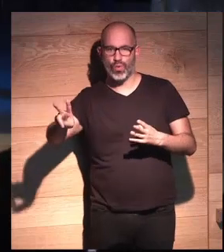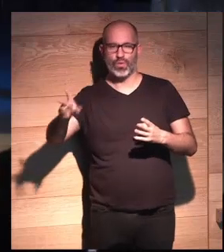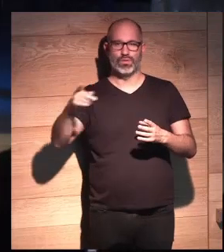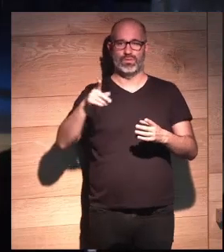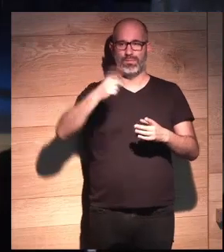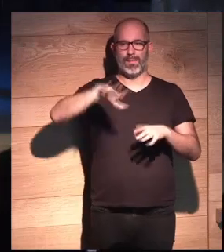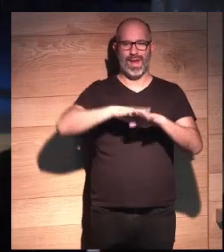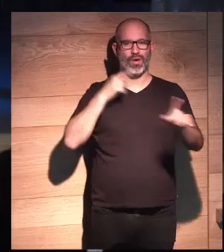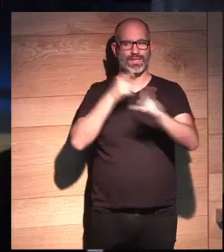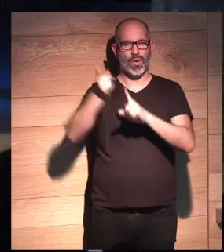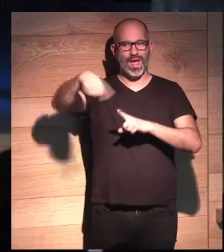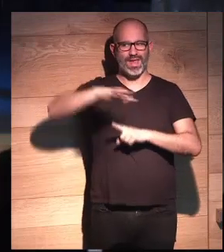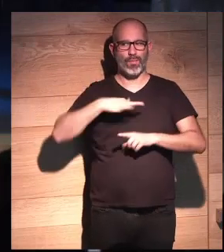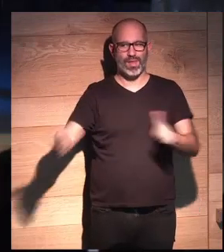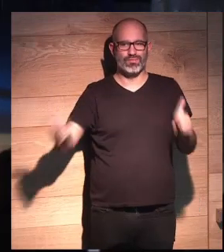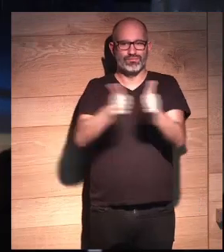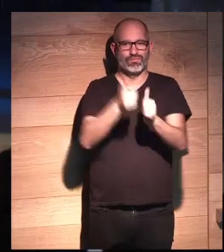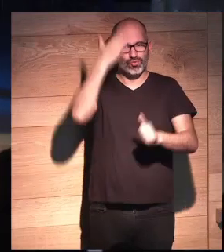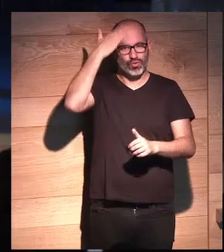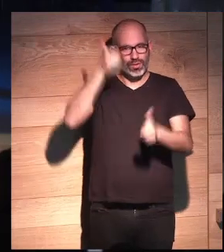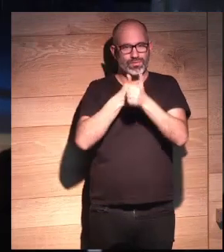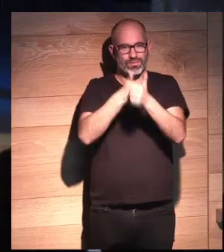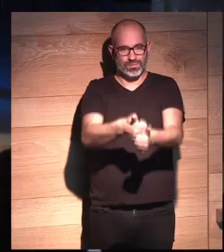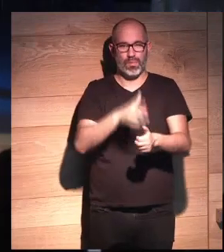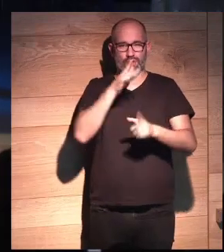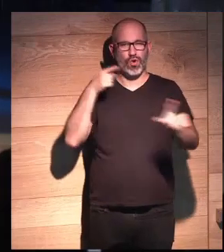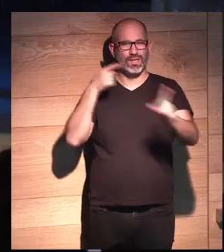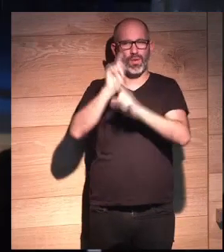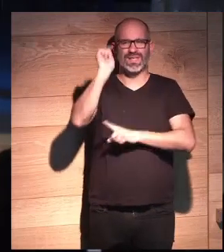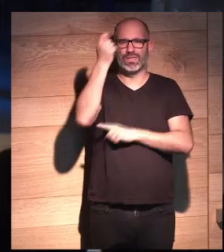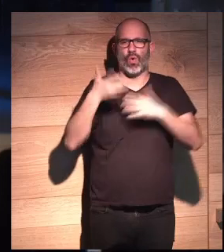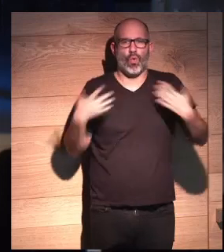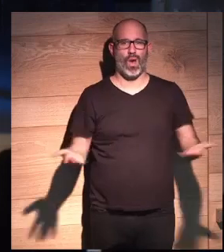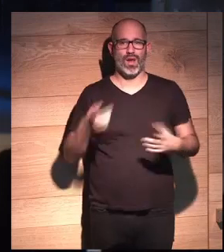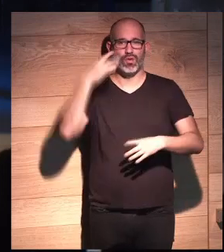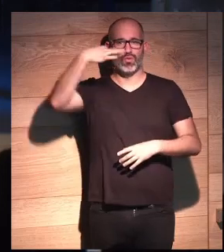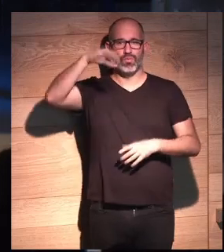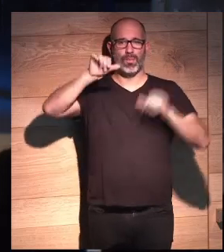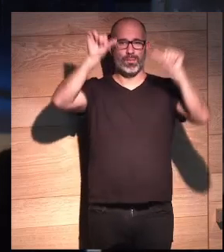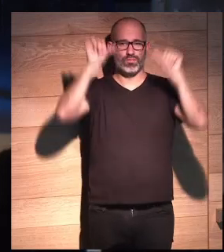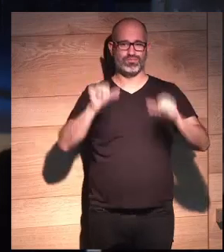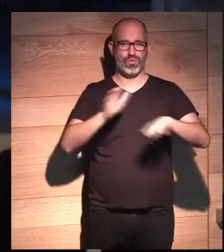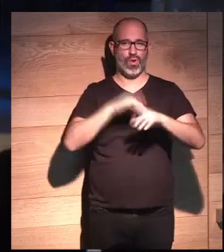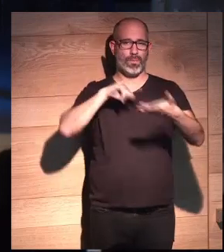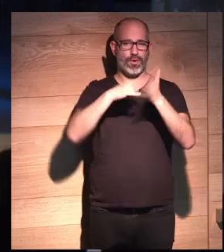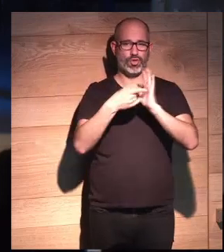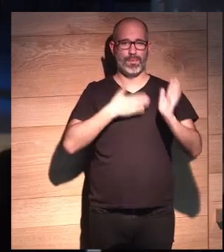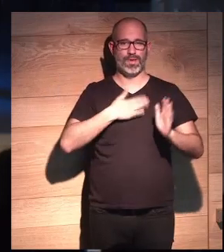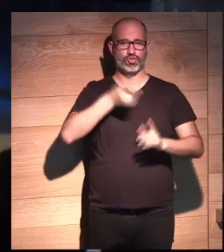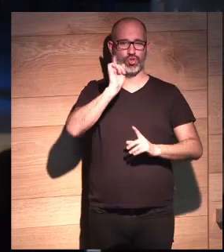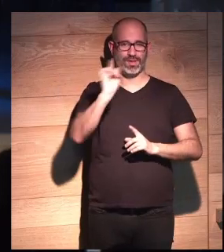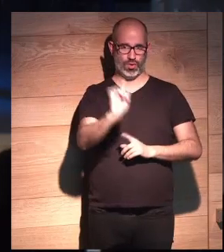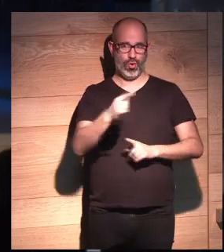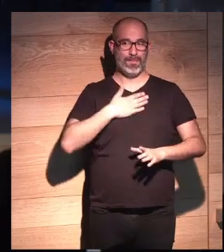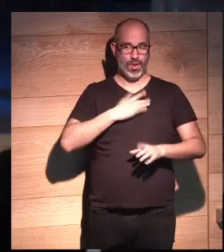quiero comentar, ya para terminar, que el mayor éxito de Cofilm es que no es solamente un programa mío, un proyecto mío, es un proyecto que